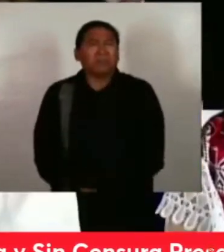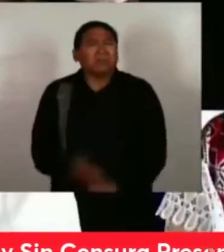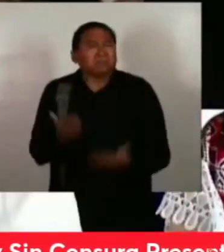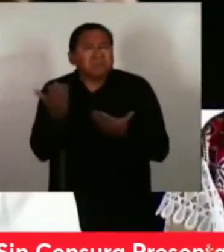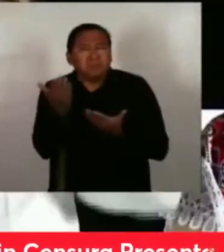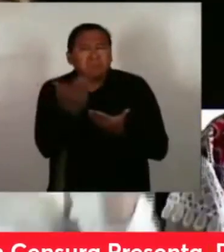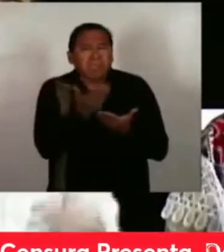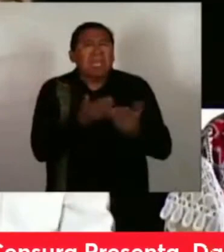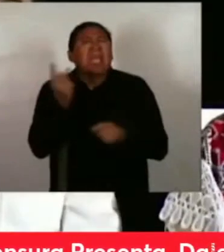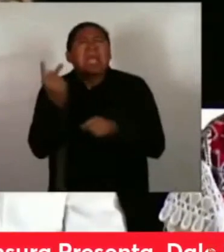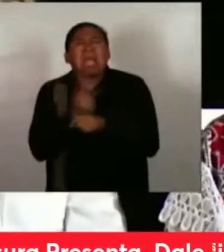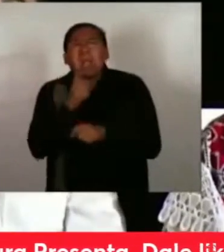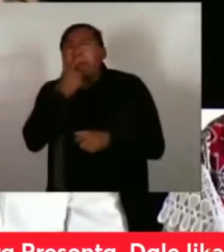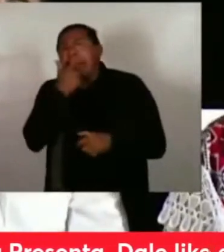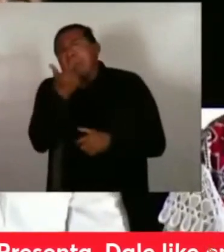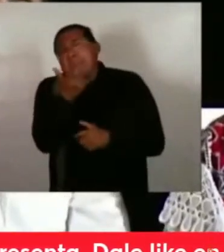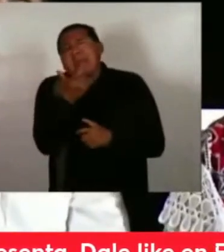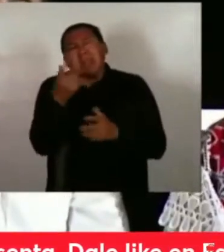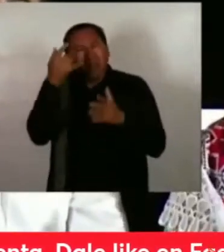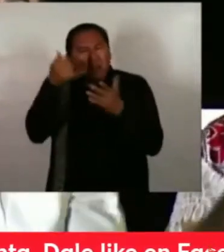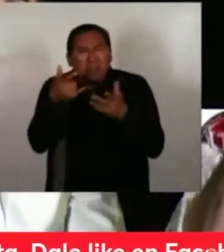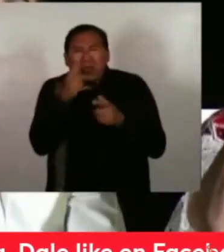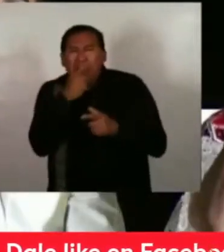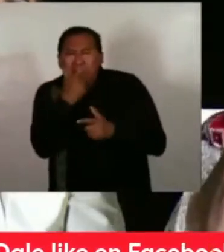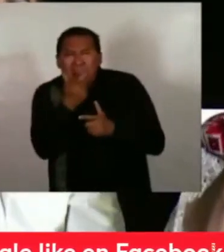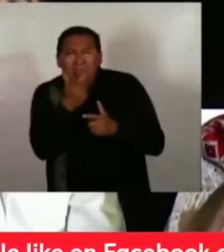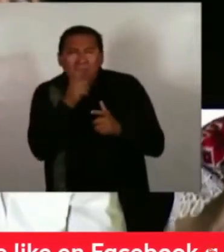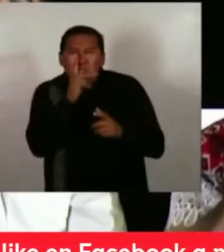Fíjense qué palabra tan profunda.